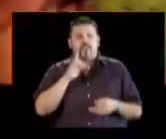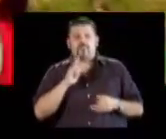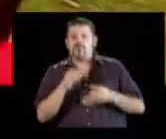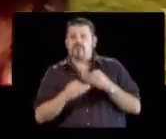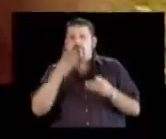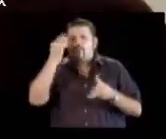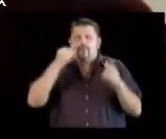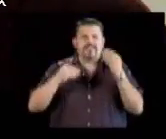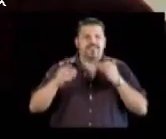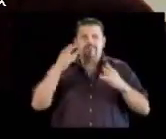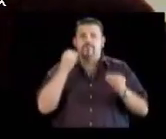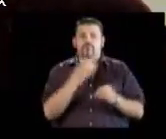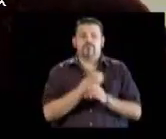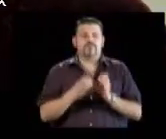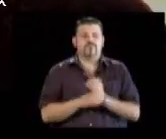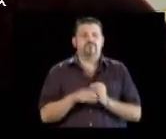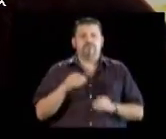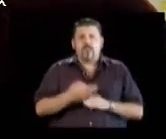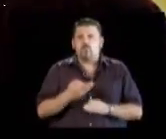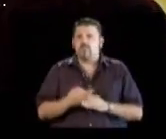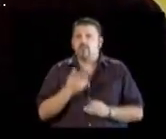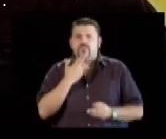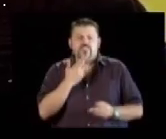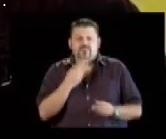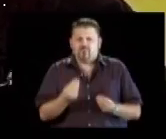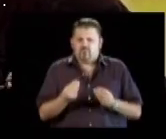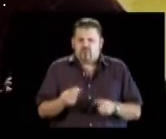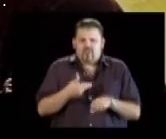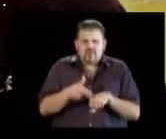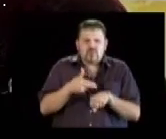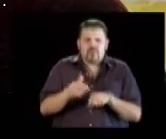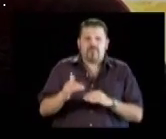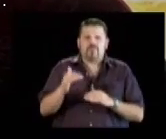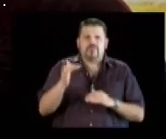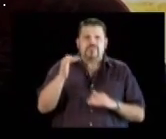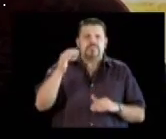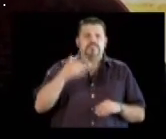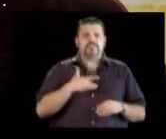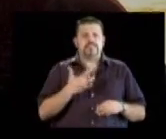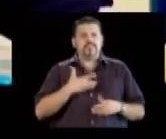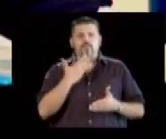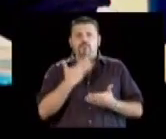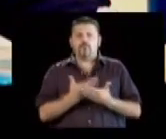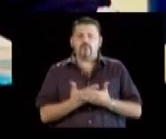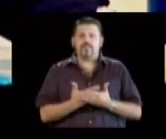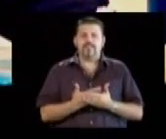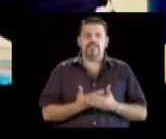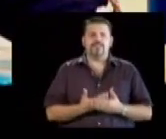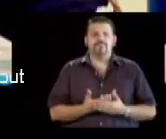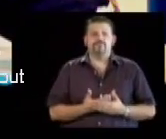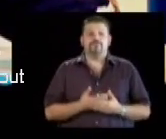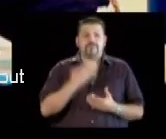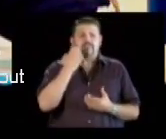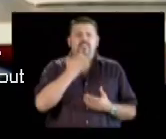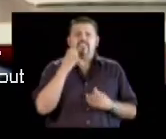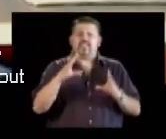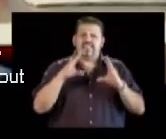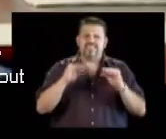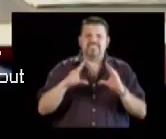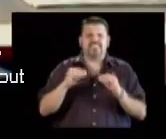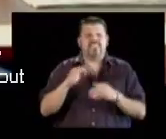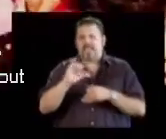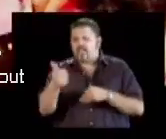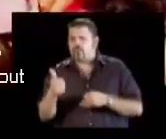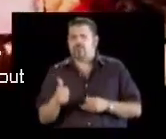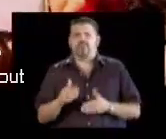aprender. No sé, se olvidan un poco de tanto número, de los números que te enseñan en cualquier escuela. Te enseñan que hay